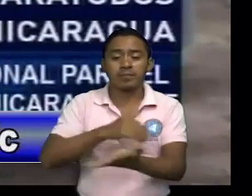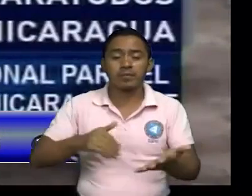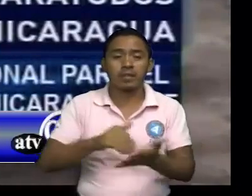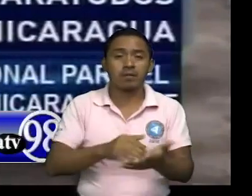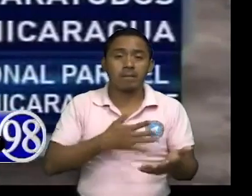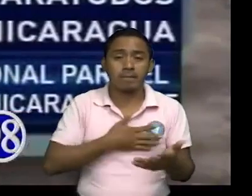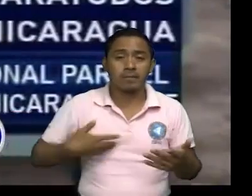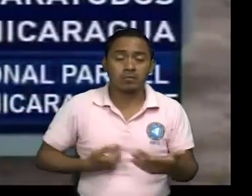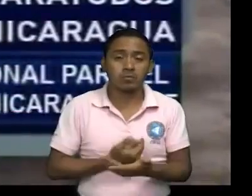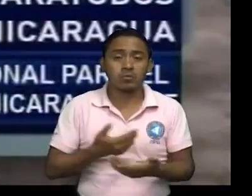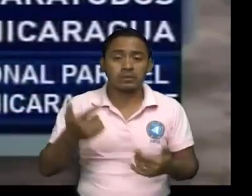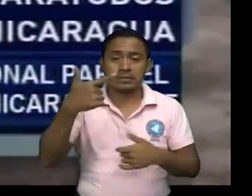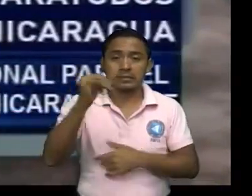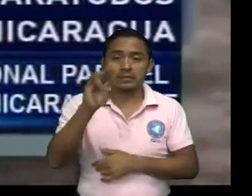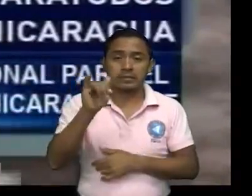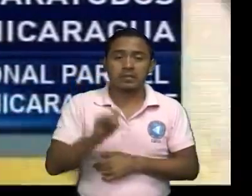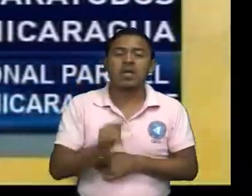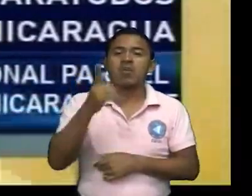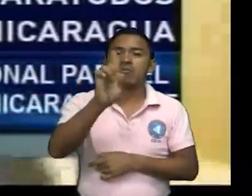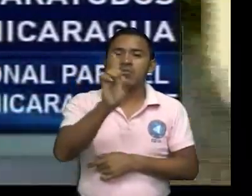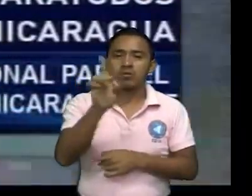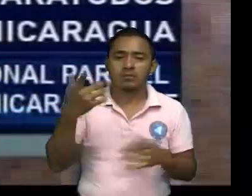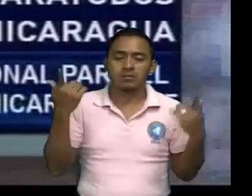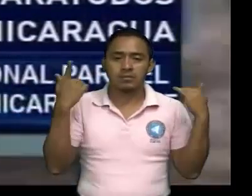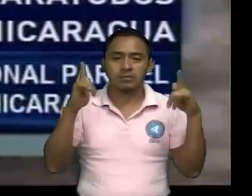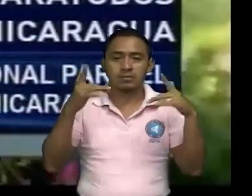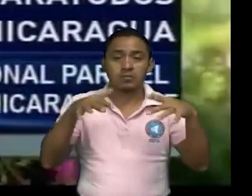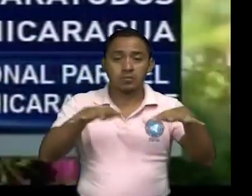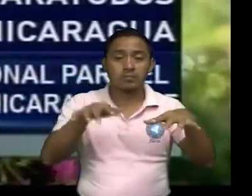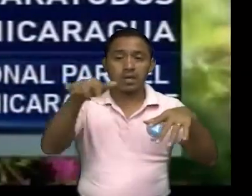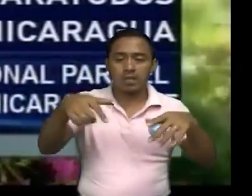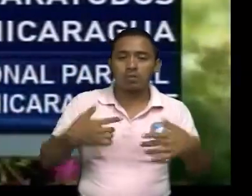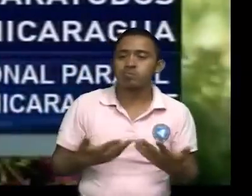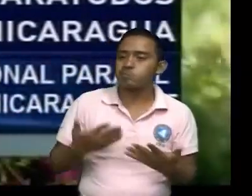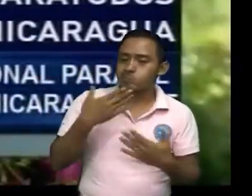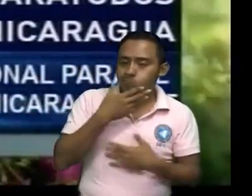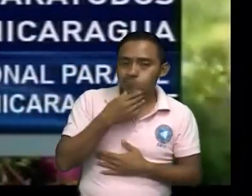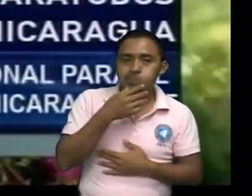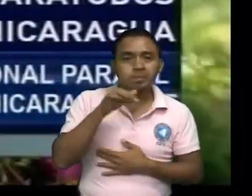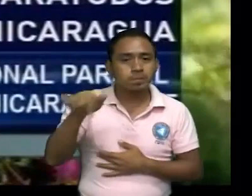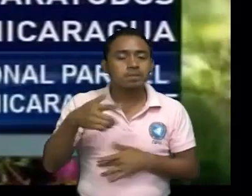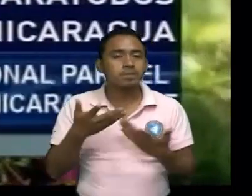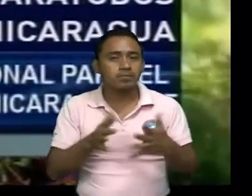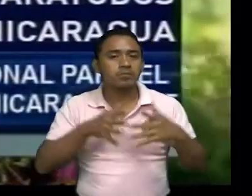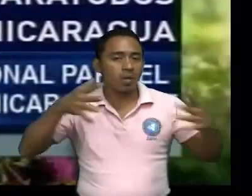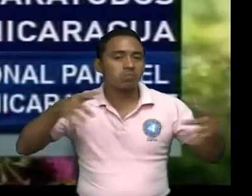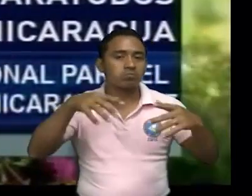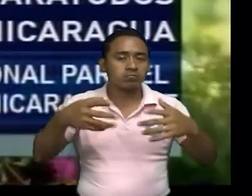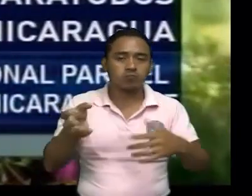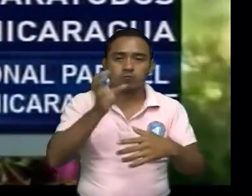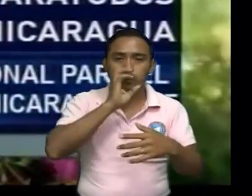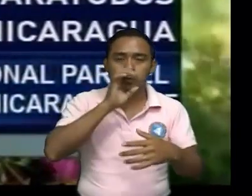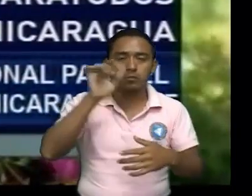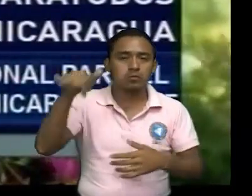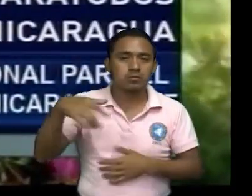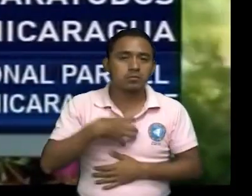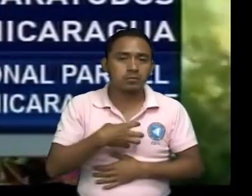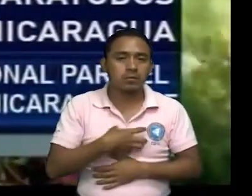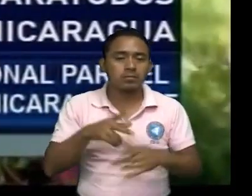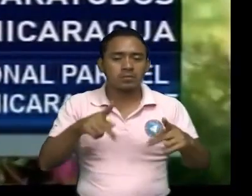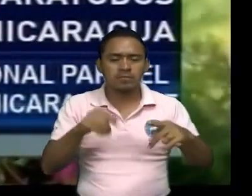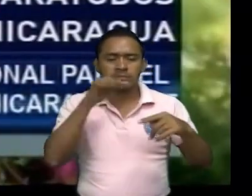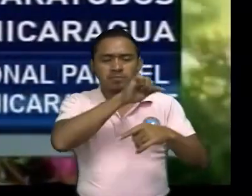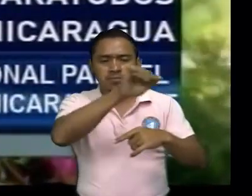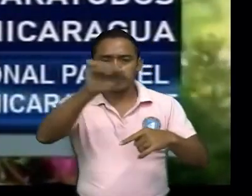Ticuantepec, que cuenta con unos sementales muy interesante, donde vale la pena que los